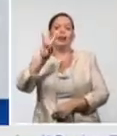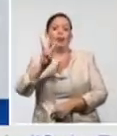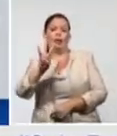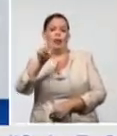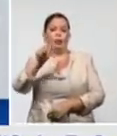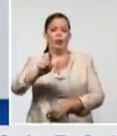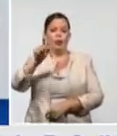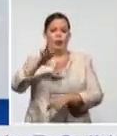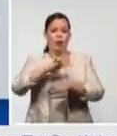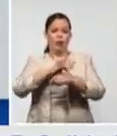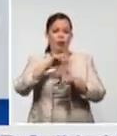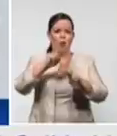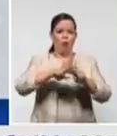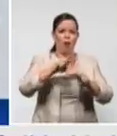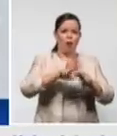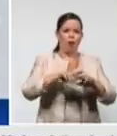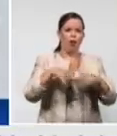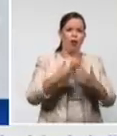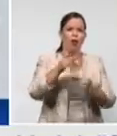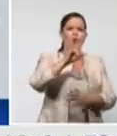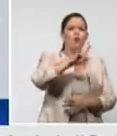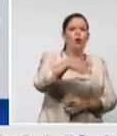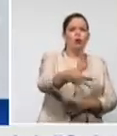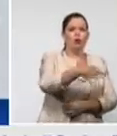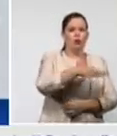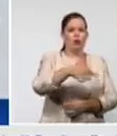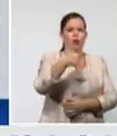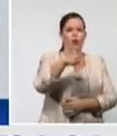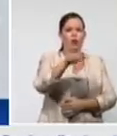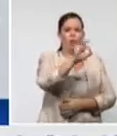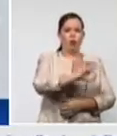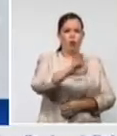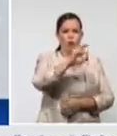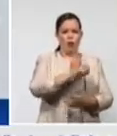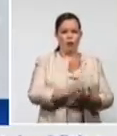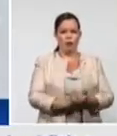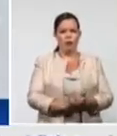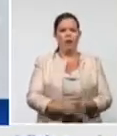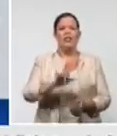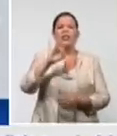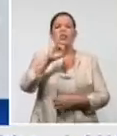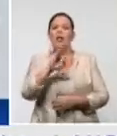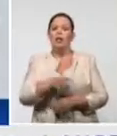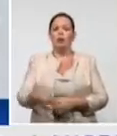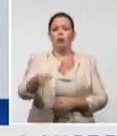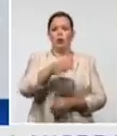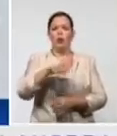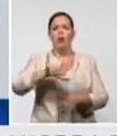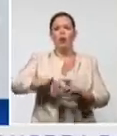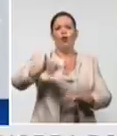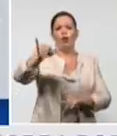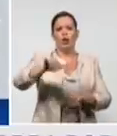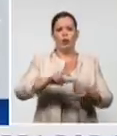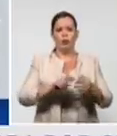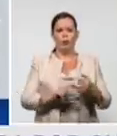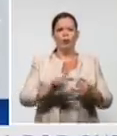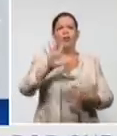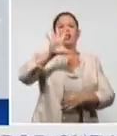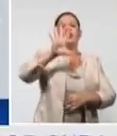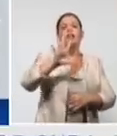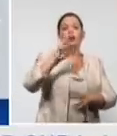9 son del municipio 10 de octubre, 7 del municipio Boyeros, 5 de Centro